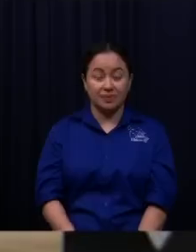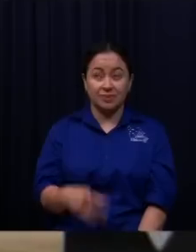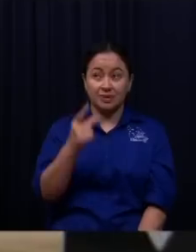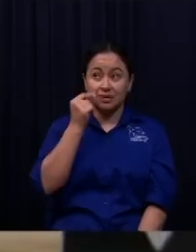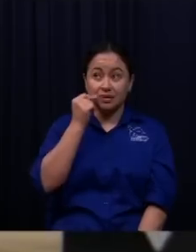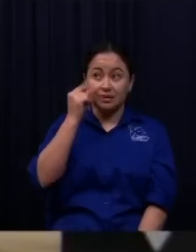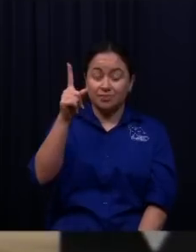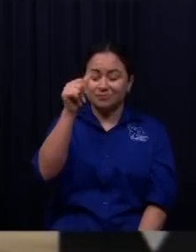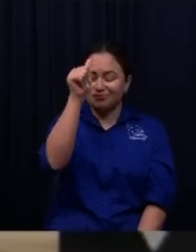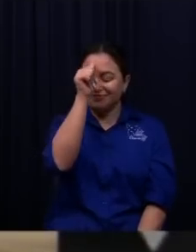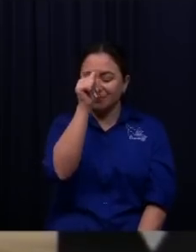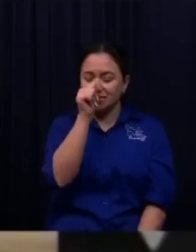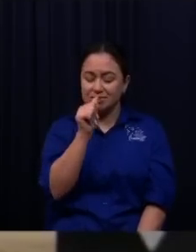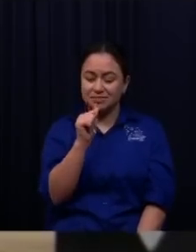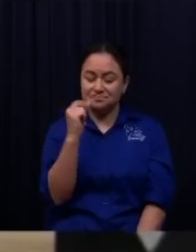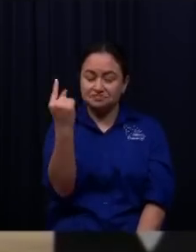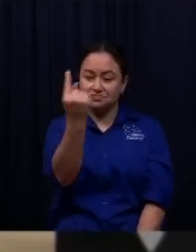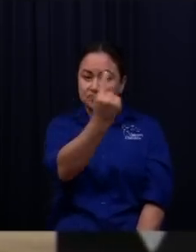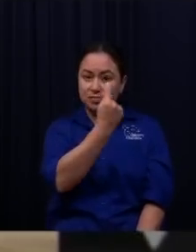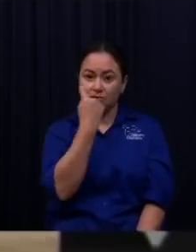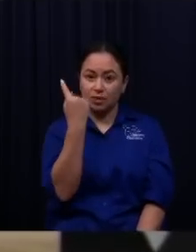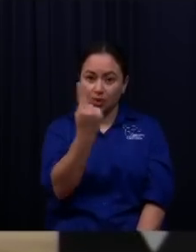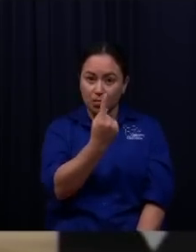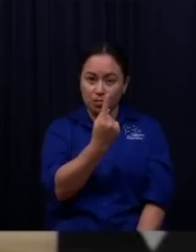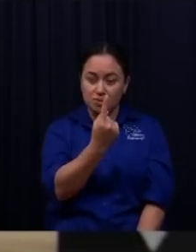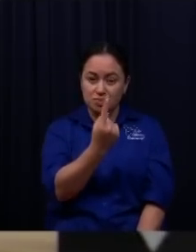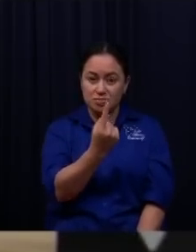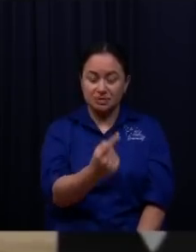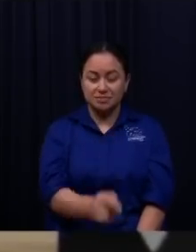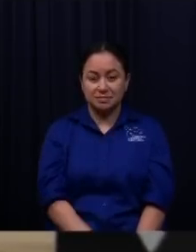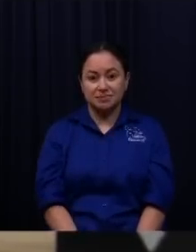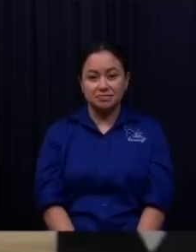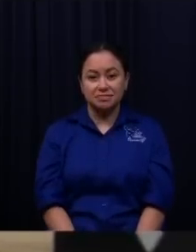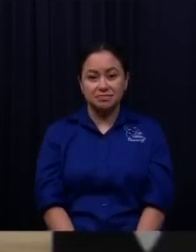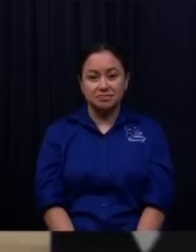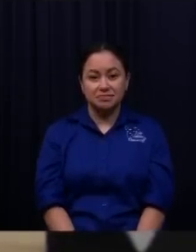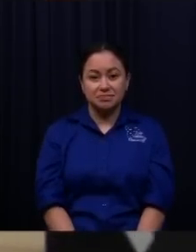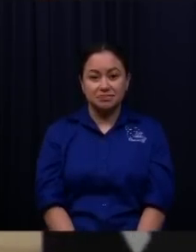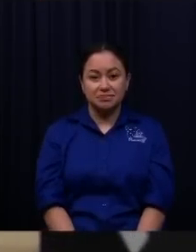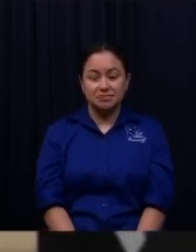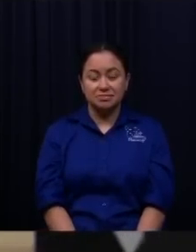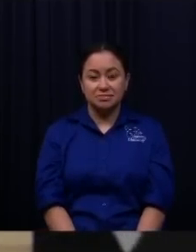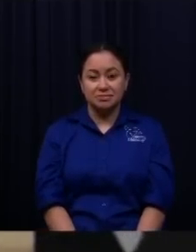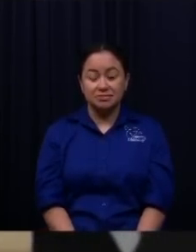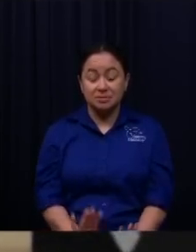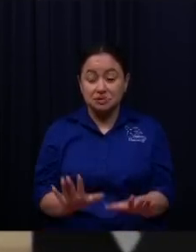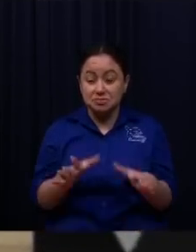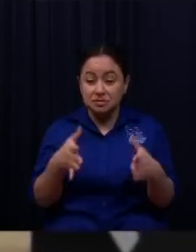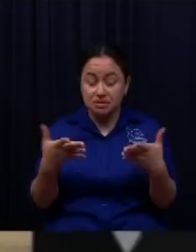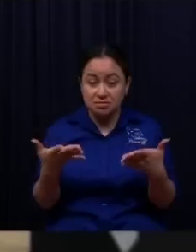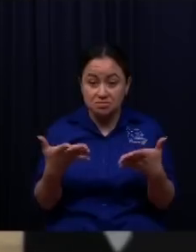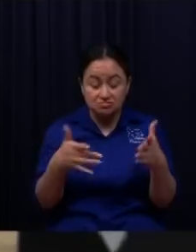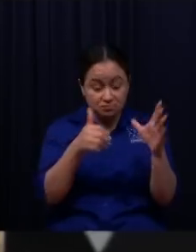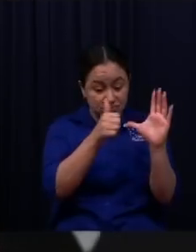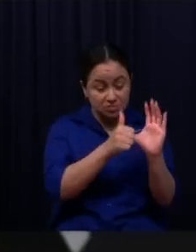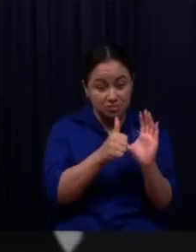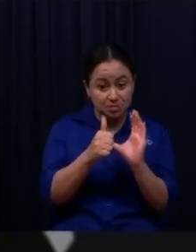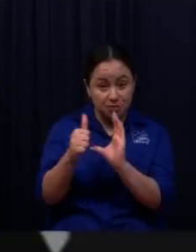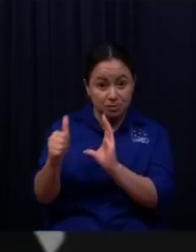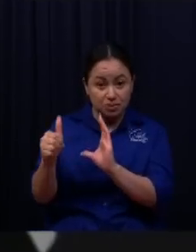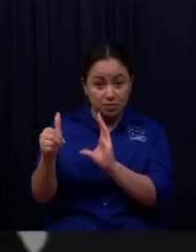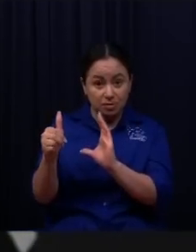paciente con todos y lo sigue siendo. Entonces levantó a un apóstol que se llama